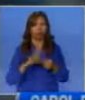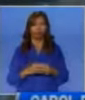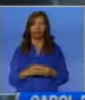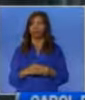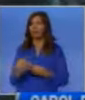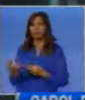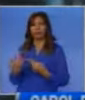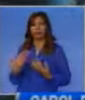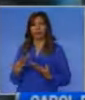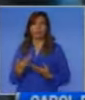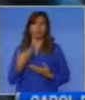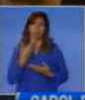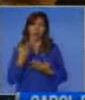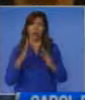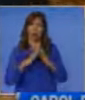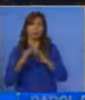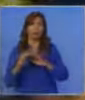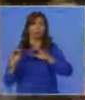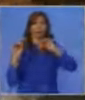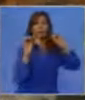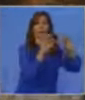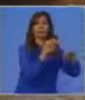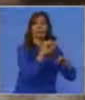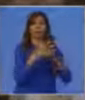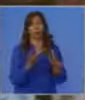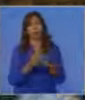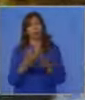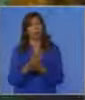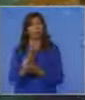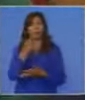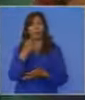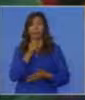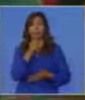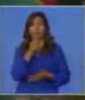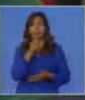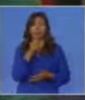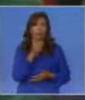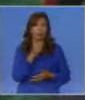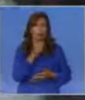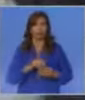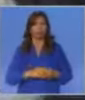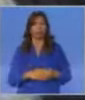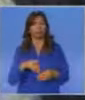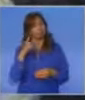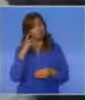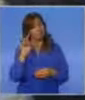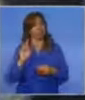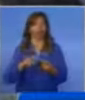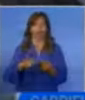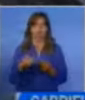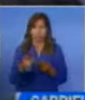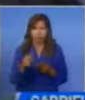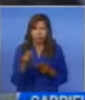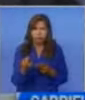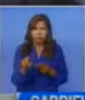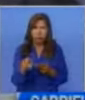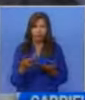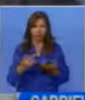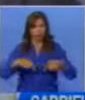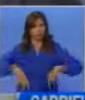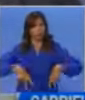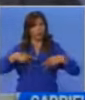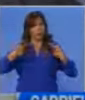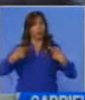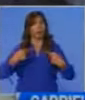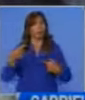Montañita o que busque una escuela particular. Pensamos que el caso era aislado hasta que encontramos a esta mujer. Una niña de 4 años, yo vivo aquí en Guayaquil, en el